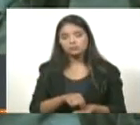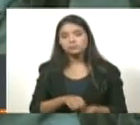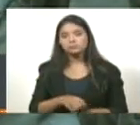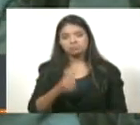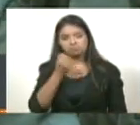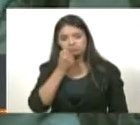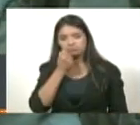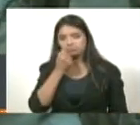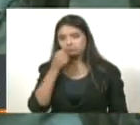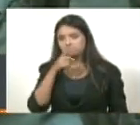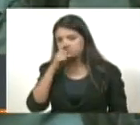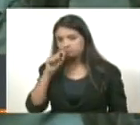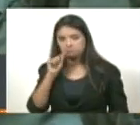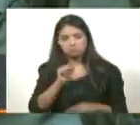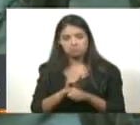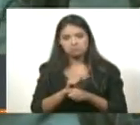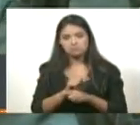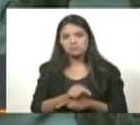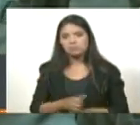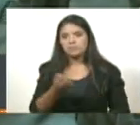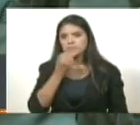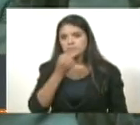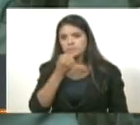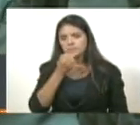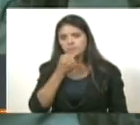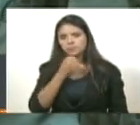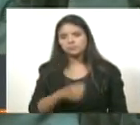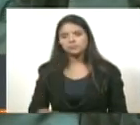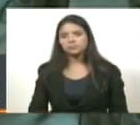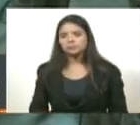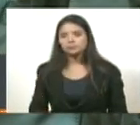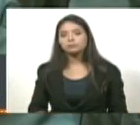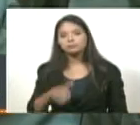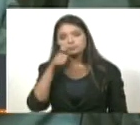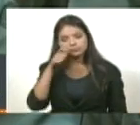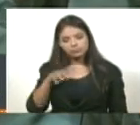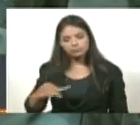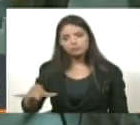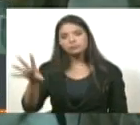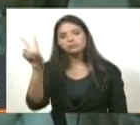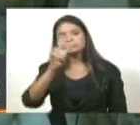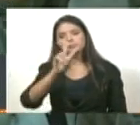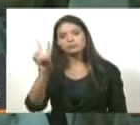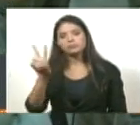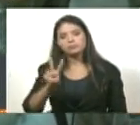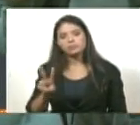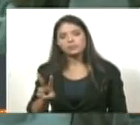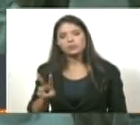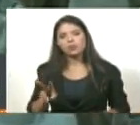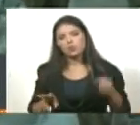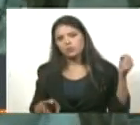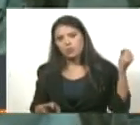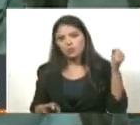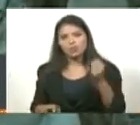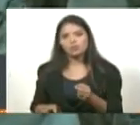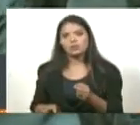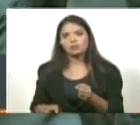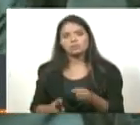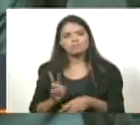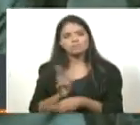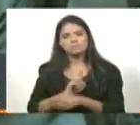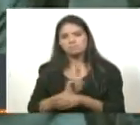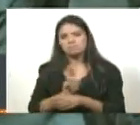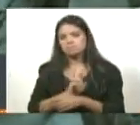osado amenazar de modo vil y desmesurado al pueblo venezolano, con imponer